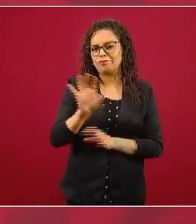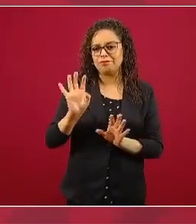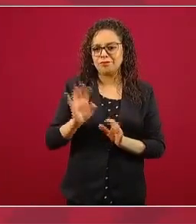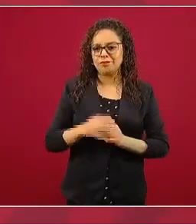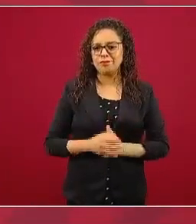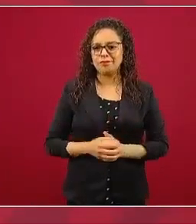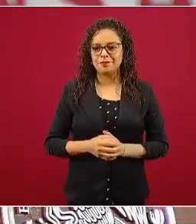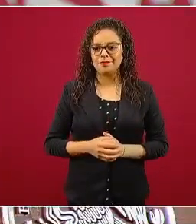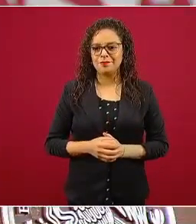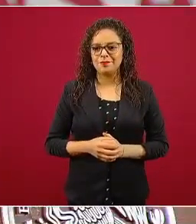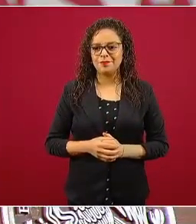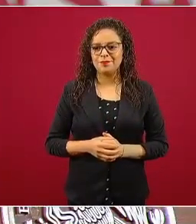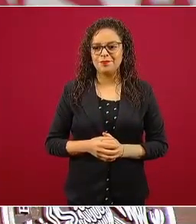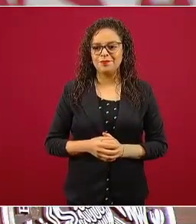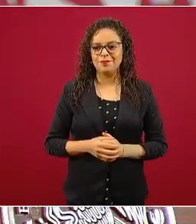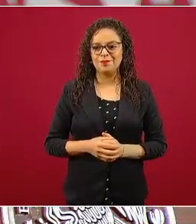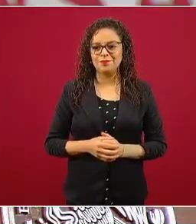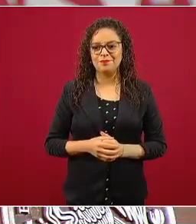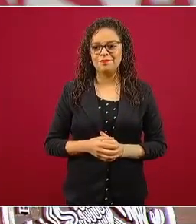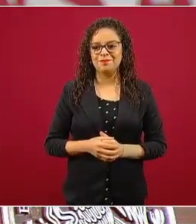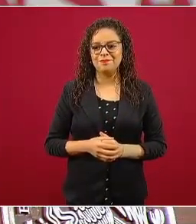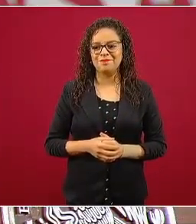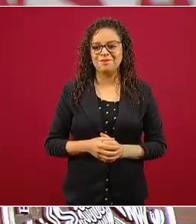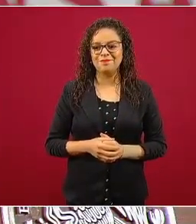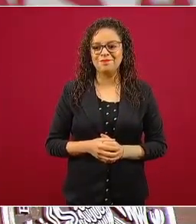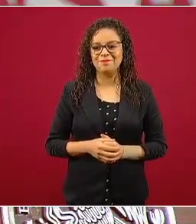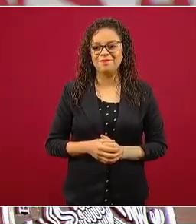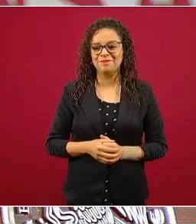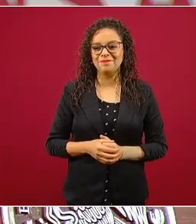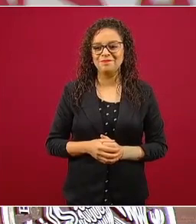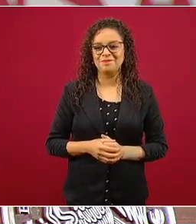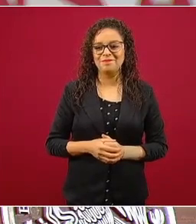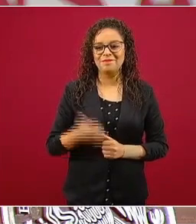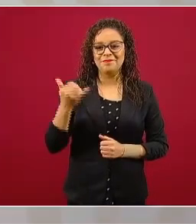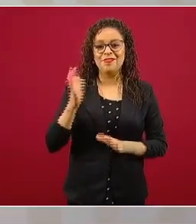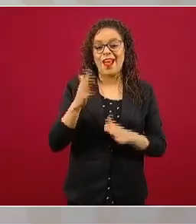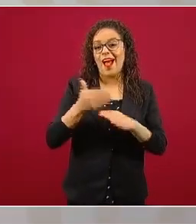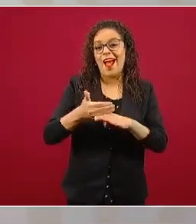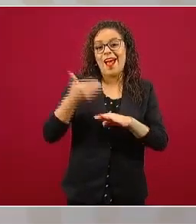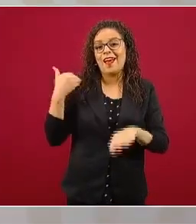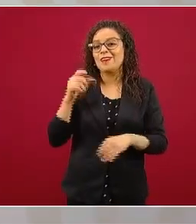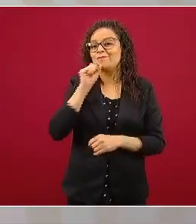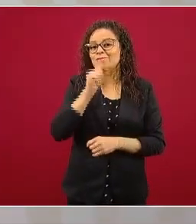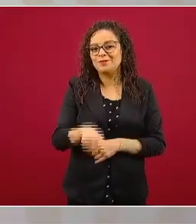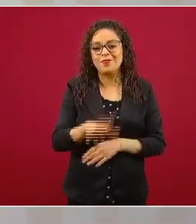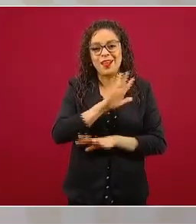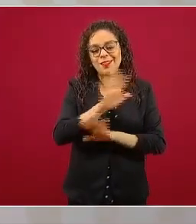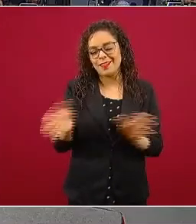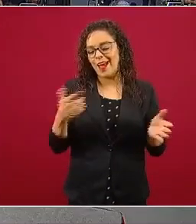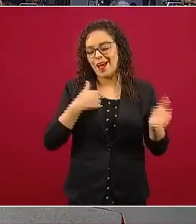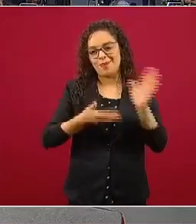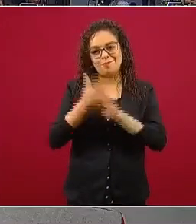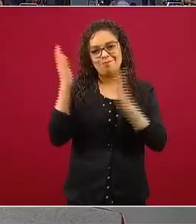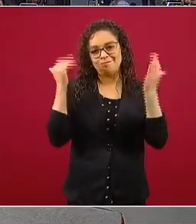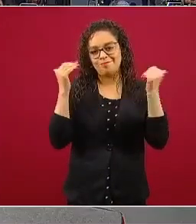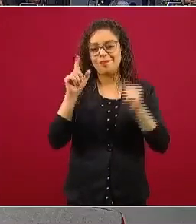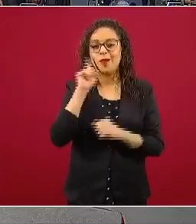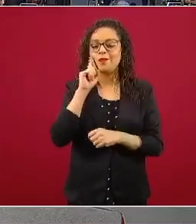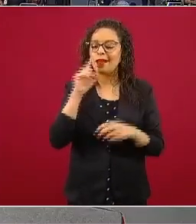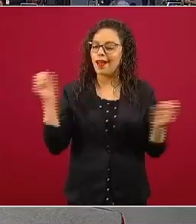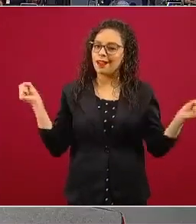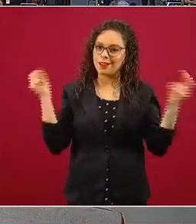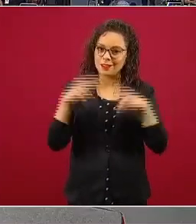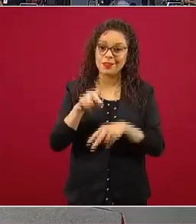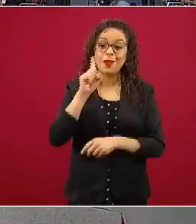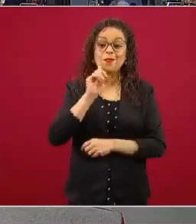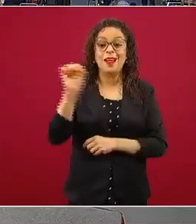y además ya está hasta por adelantado. Ya nos vamos, mañana nos vemos. Mañana es